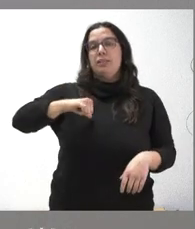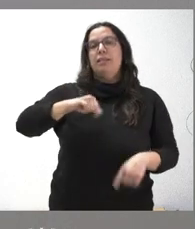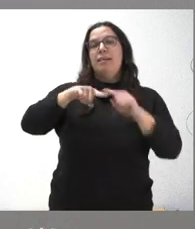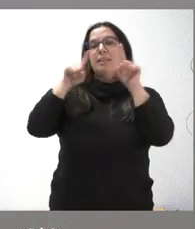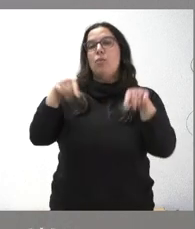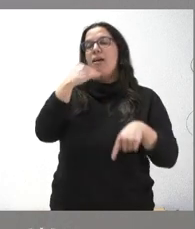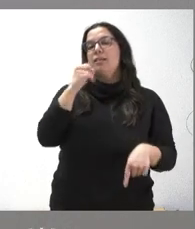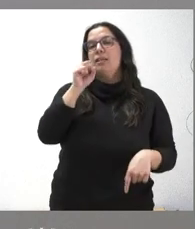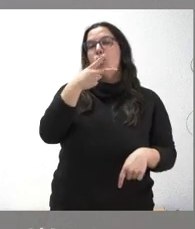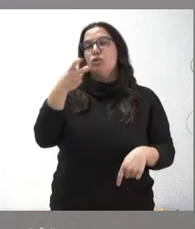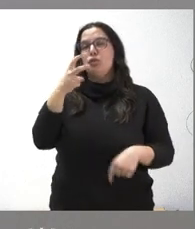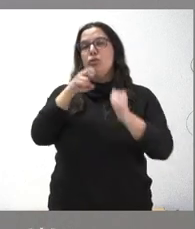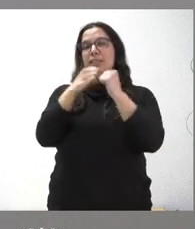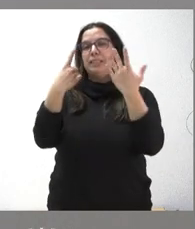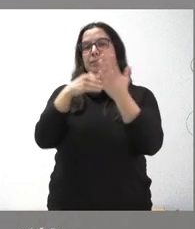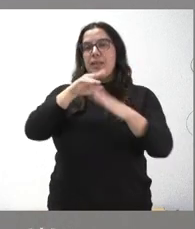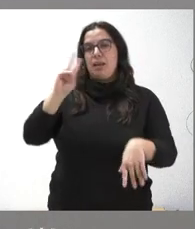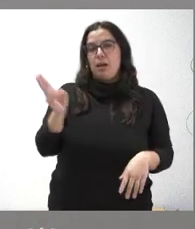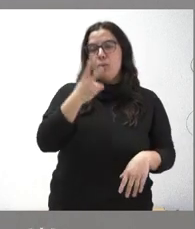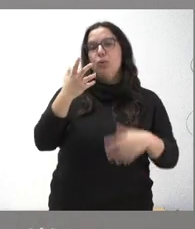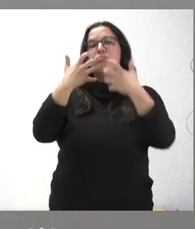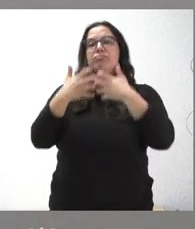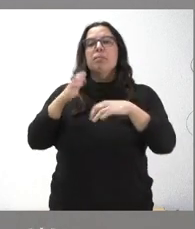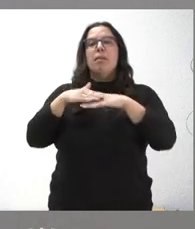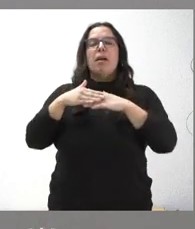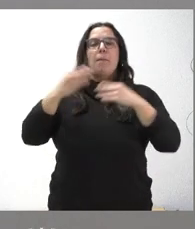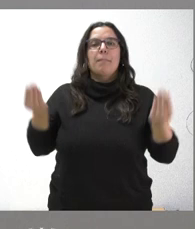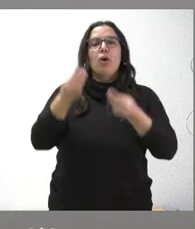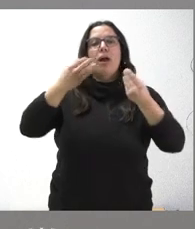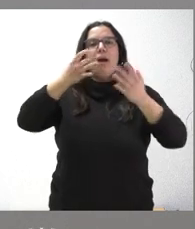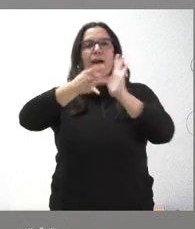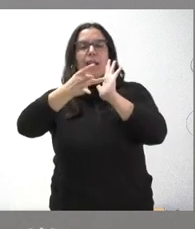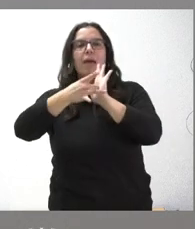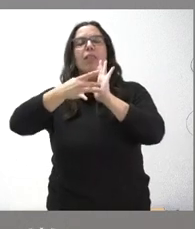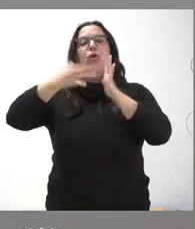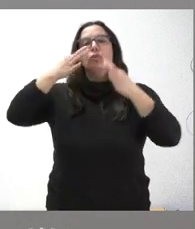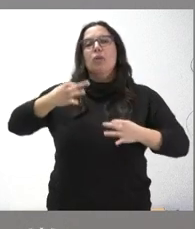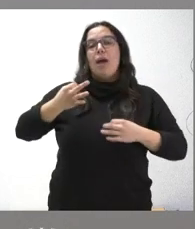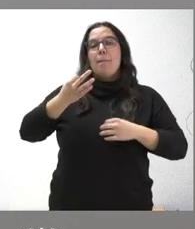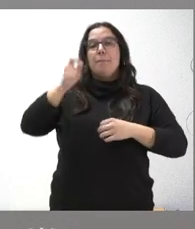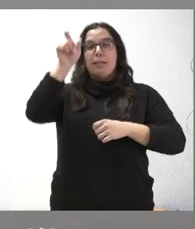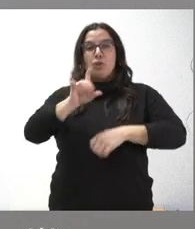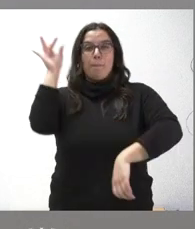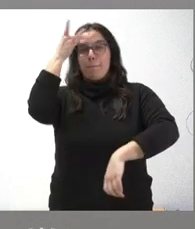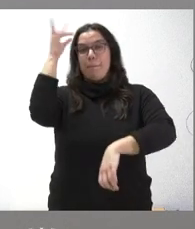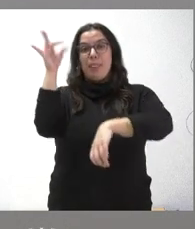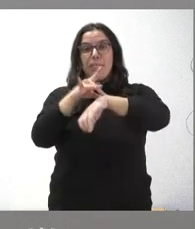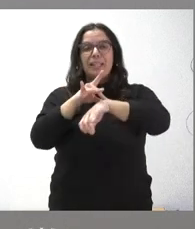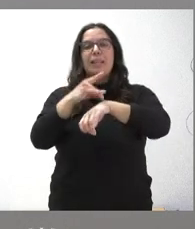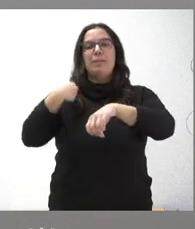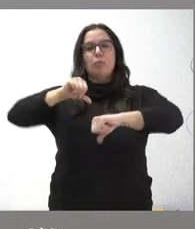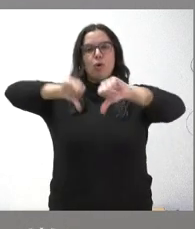casi 226,000 para mejorar la calidad y seguridad del paciente en intervenciones quirúrgicas se destinan a implementar la